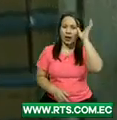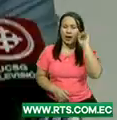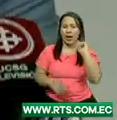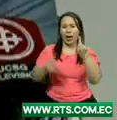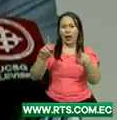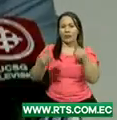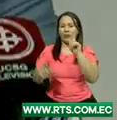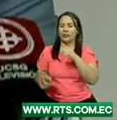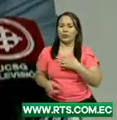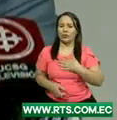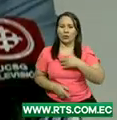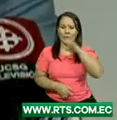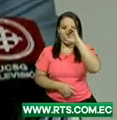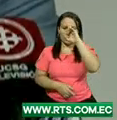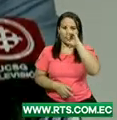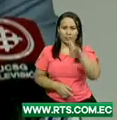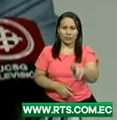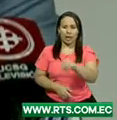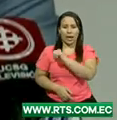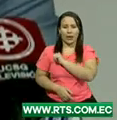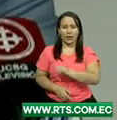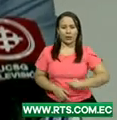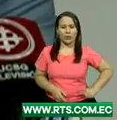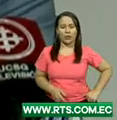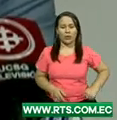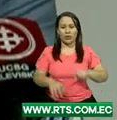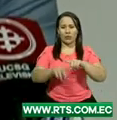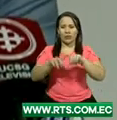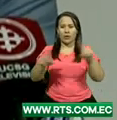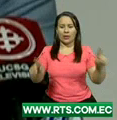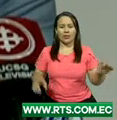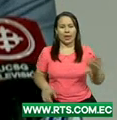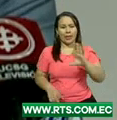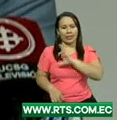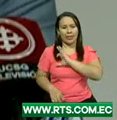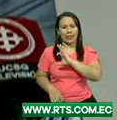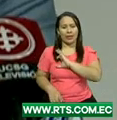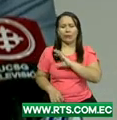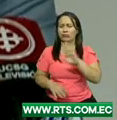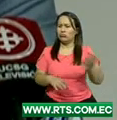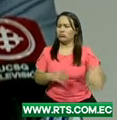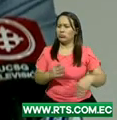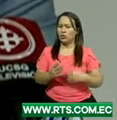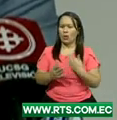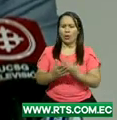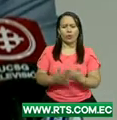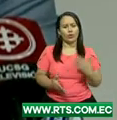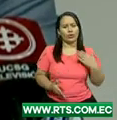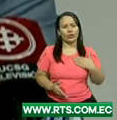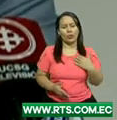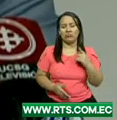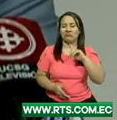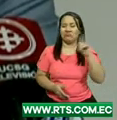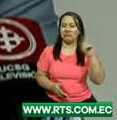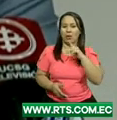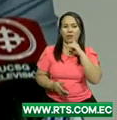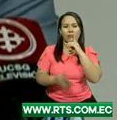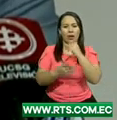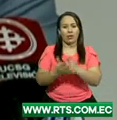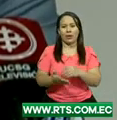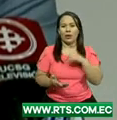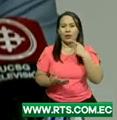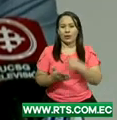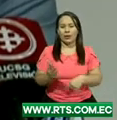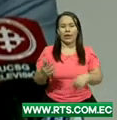yo respeto las posturas de las defensas técnicas de los otros objetos procesales más sin embargo no comparto hay una verdad procesal que